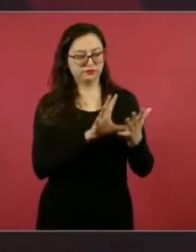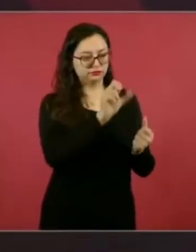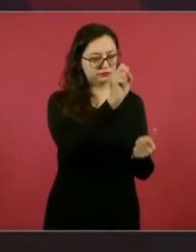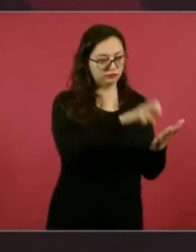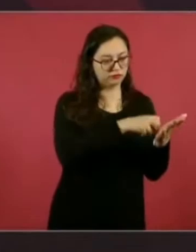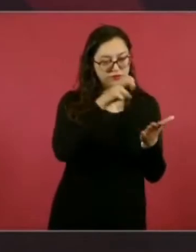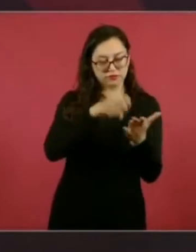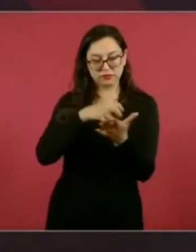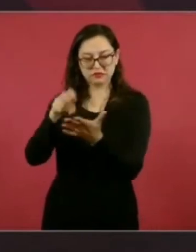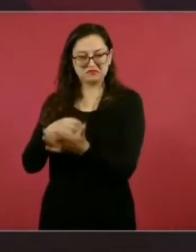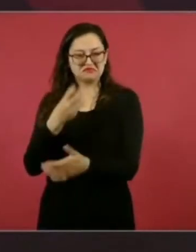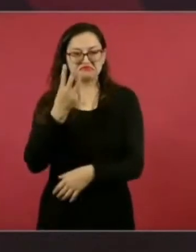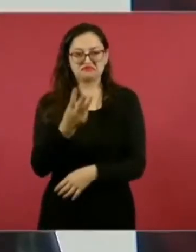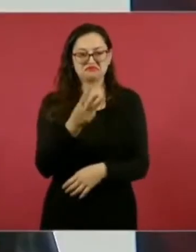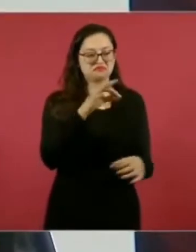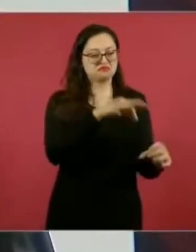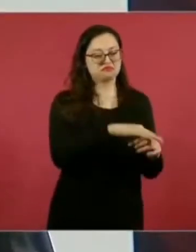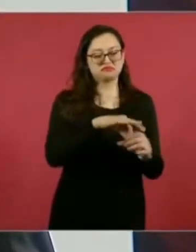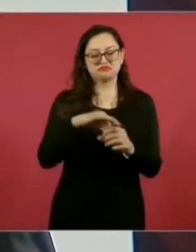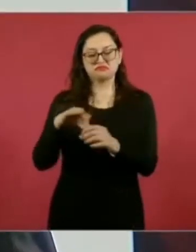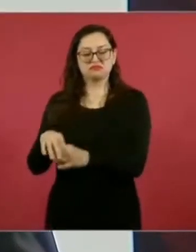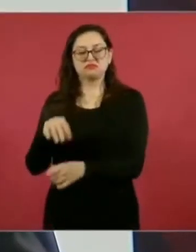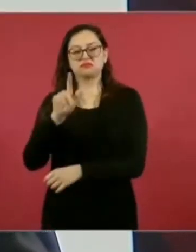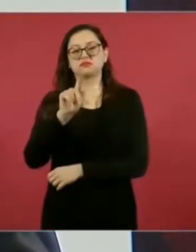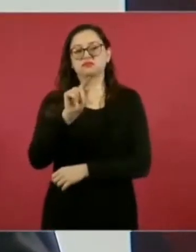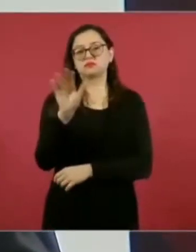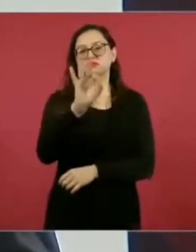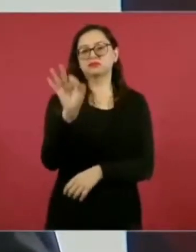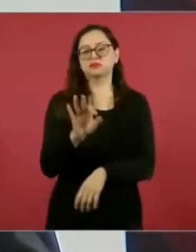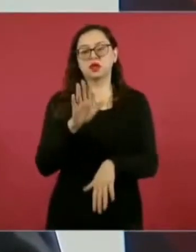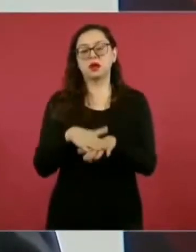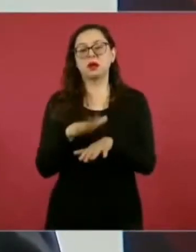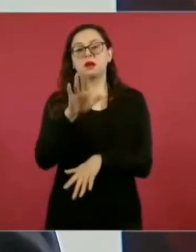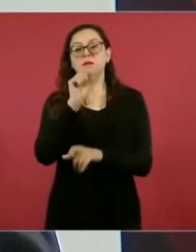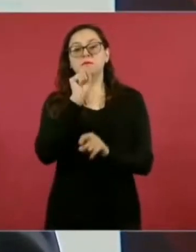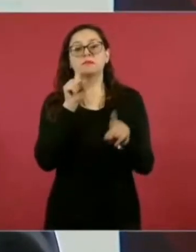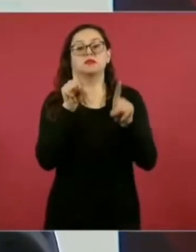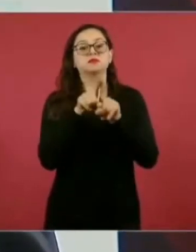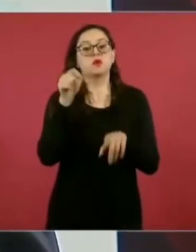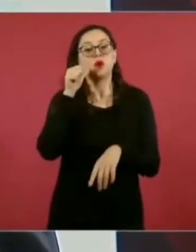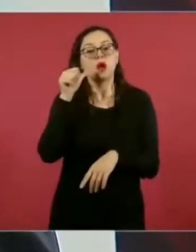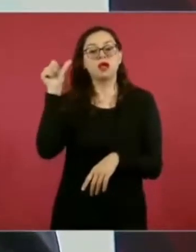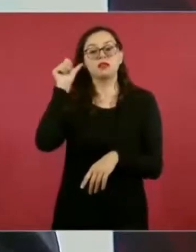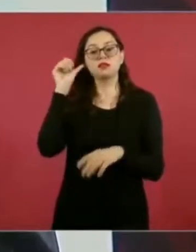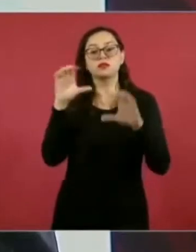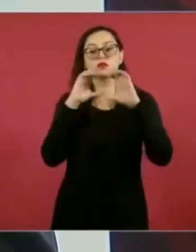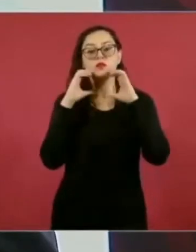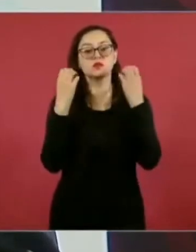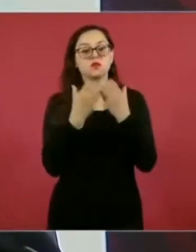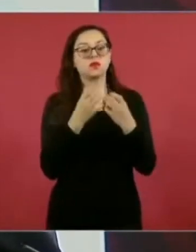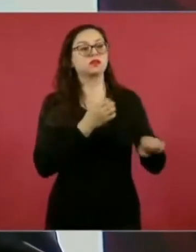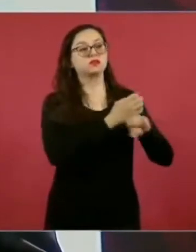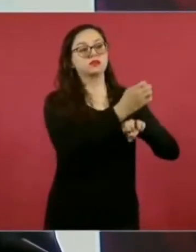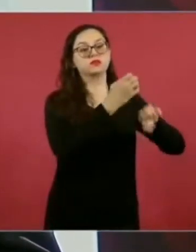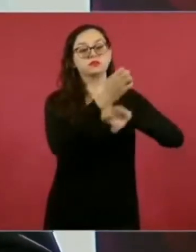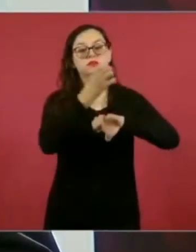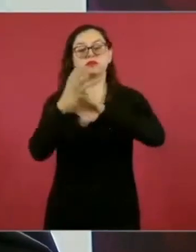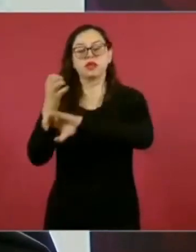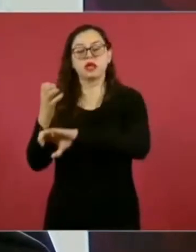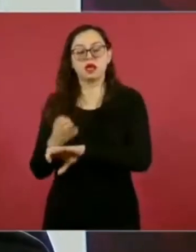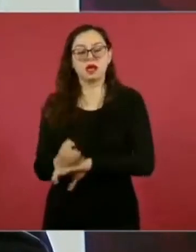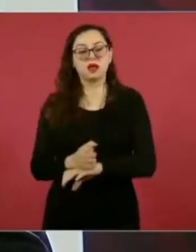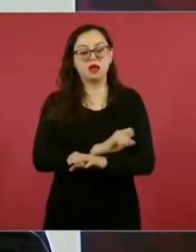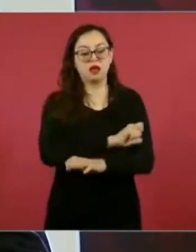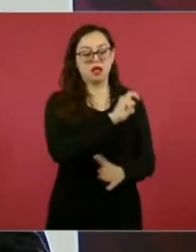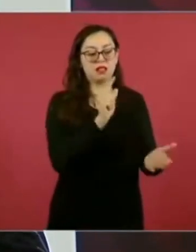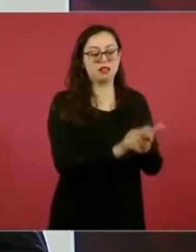en las legislaturas locales tanto la Ley de Derechos a